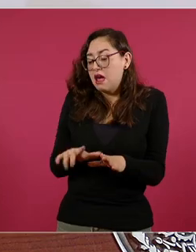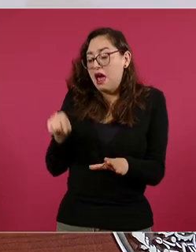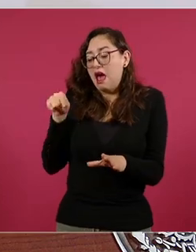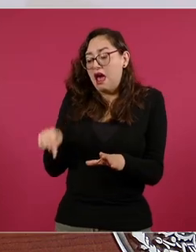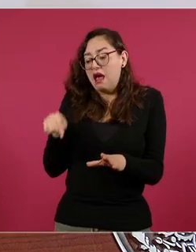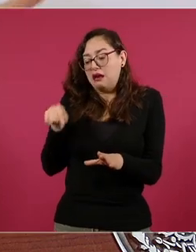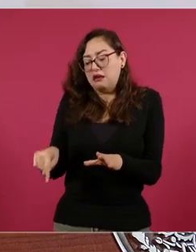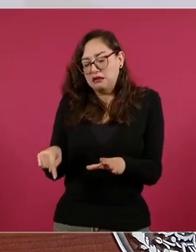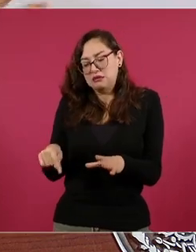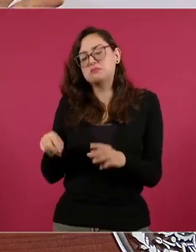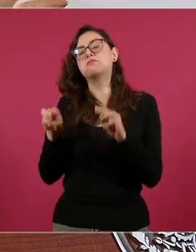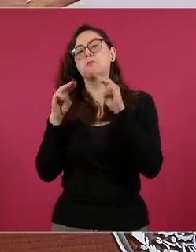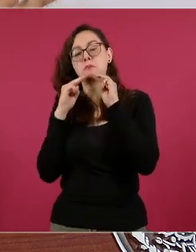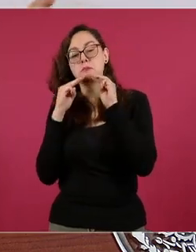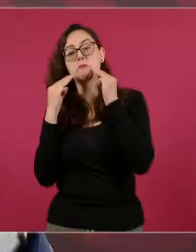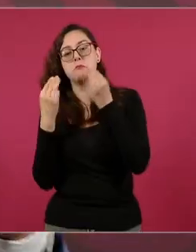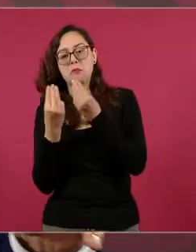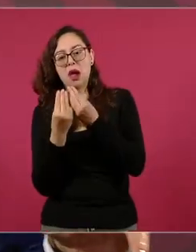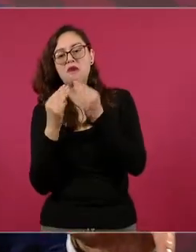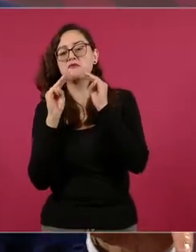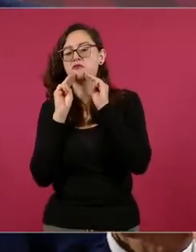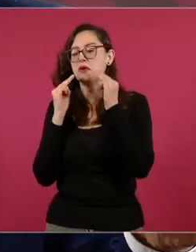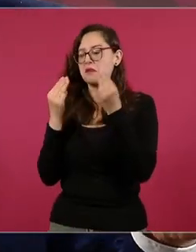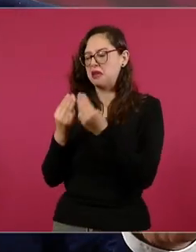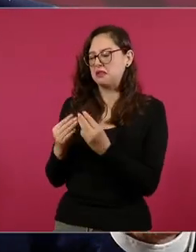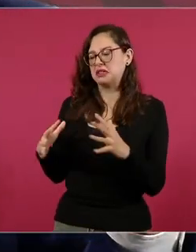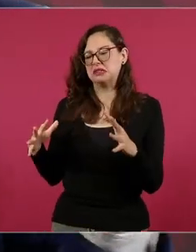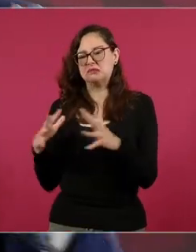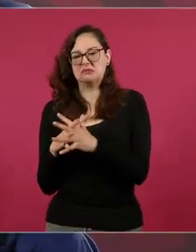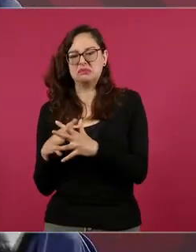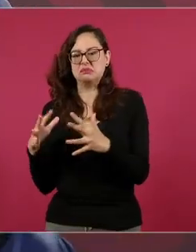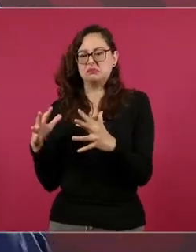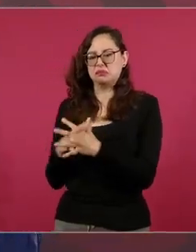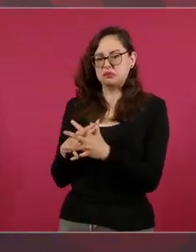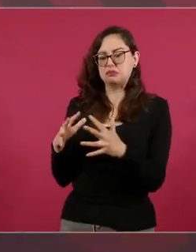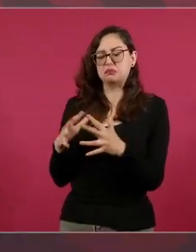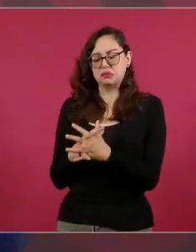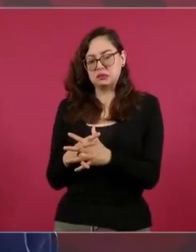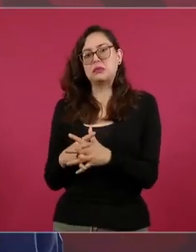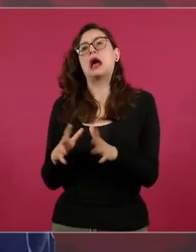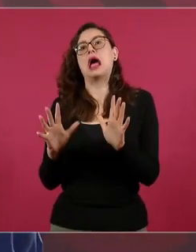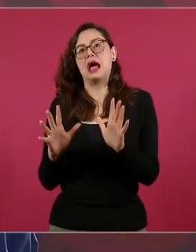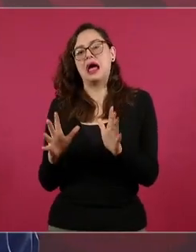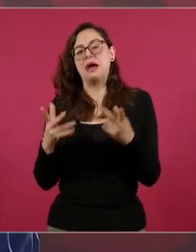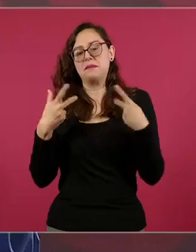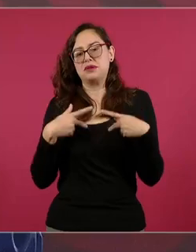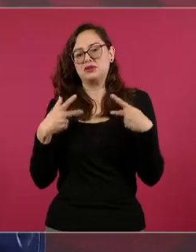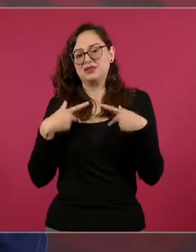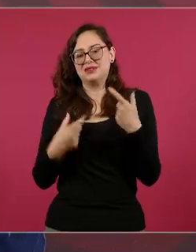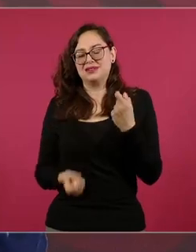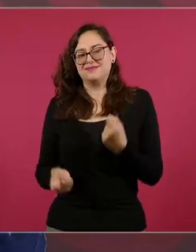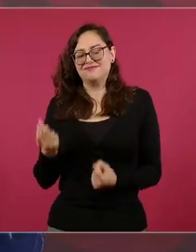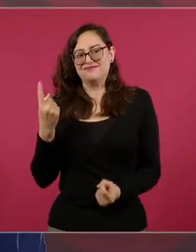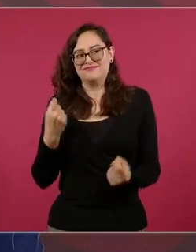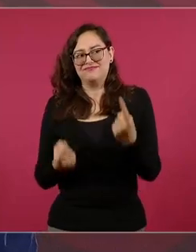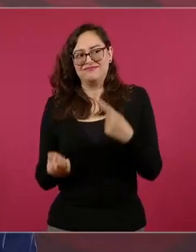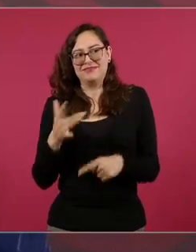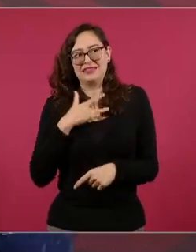Y esto ha llevado a algunas comunidades que se desplacen a Guatemala,